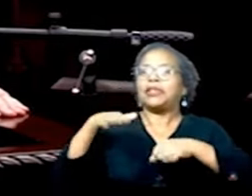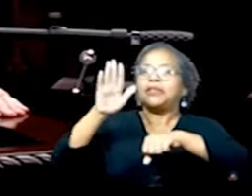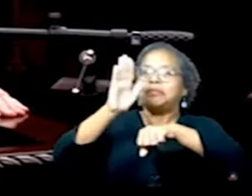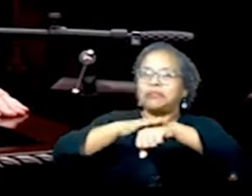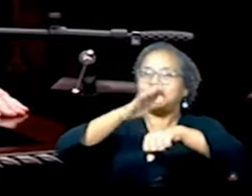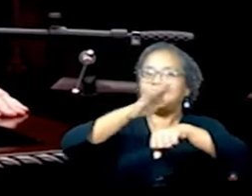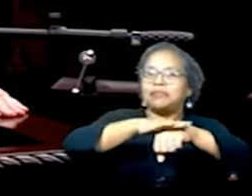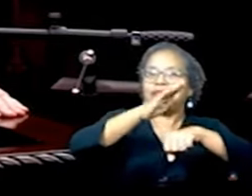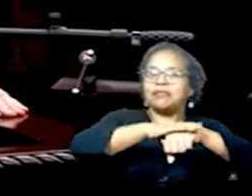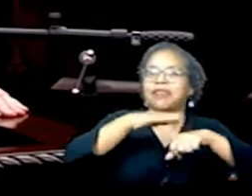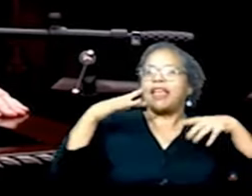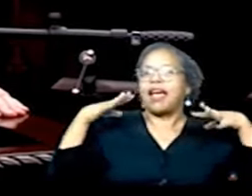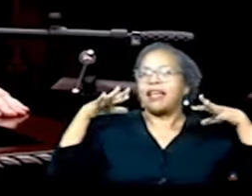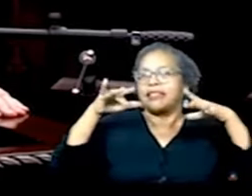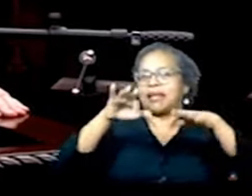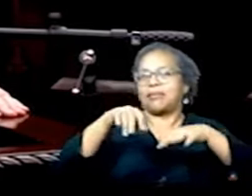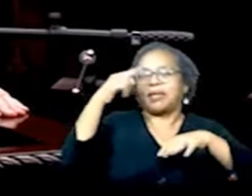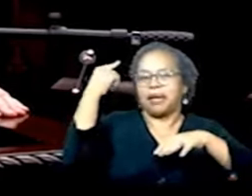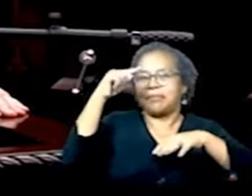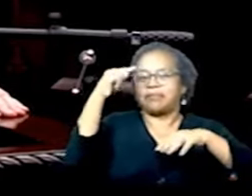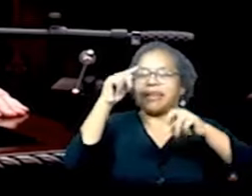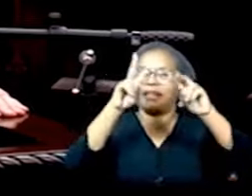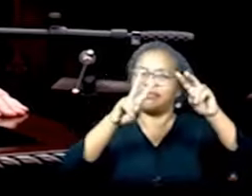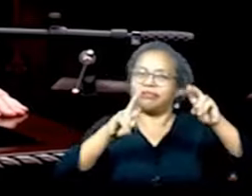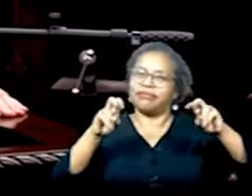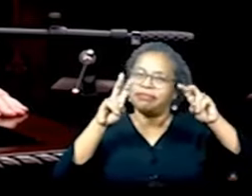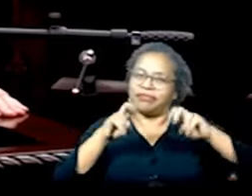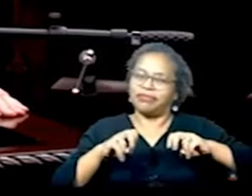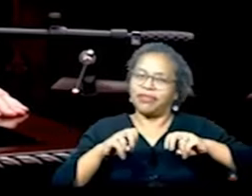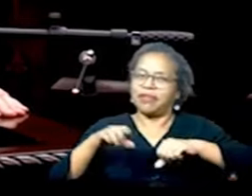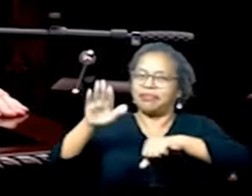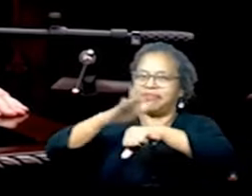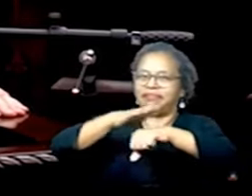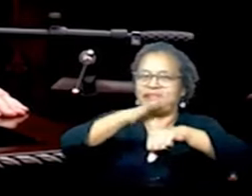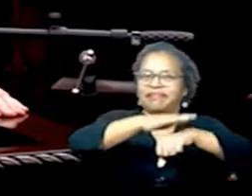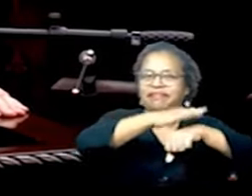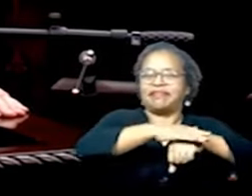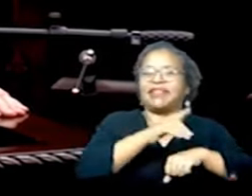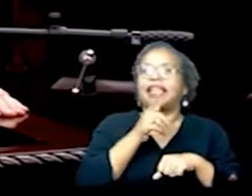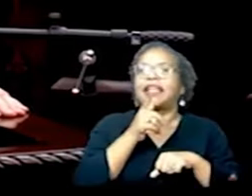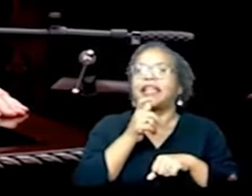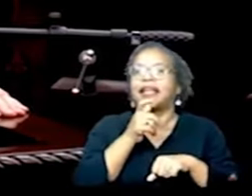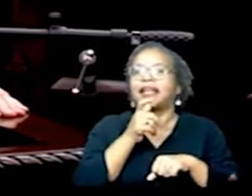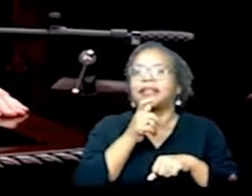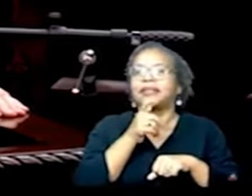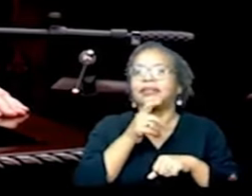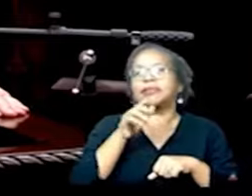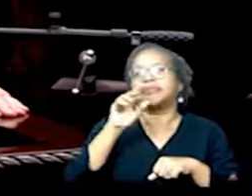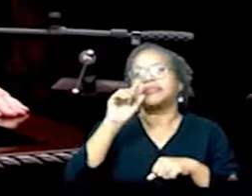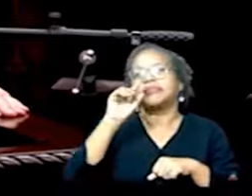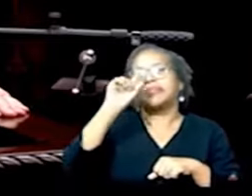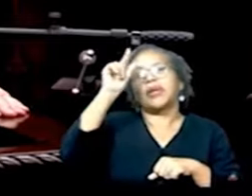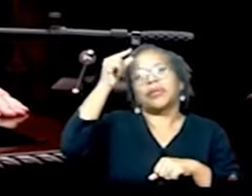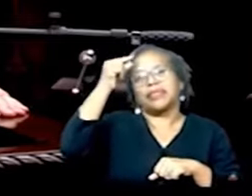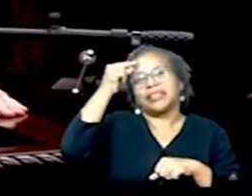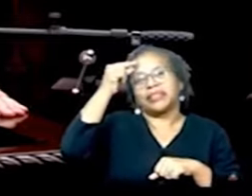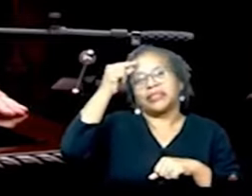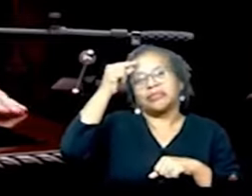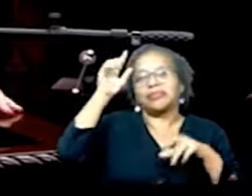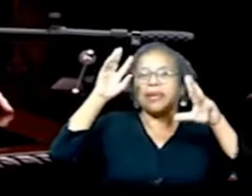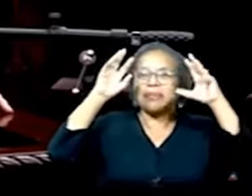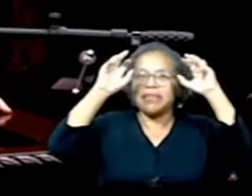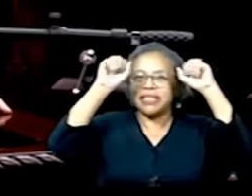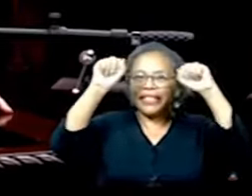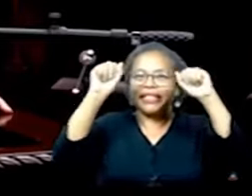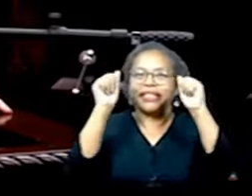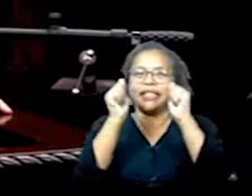Revisora y en lo que concierne al Procurador General de la República, nosotros pudiéramos decir